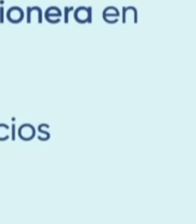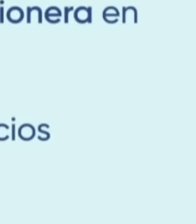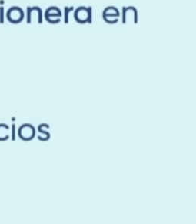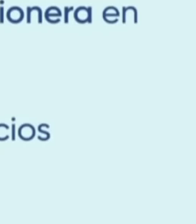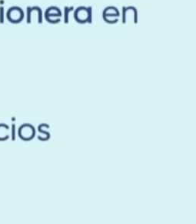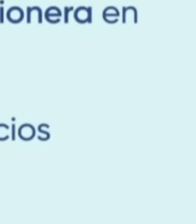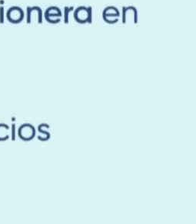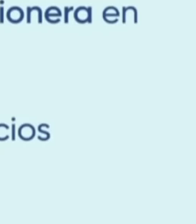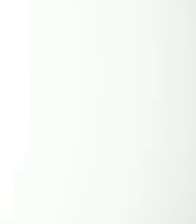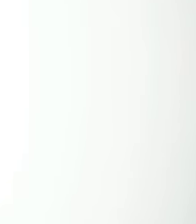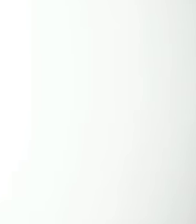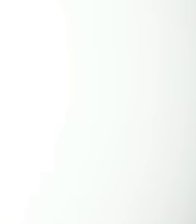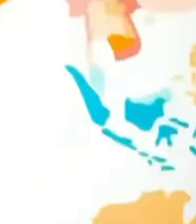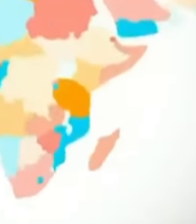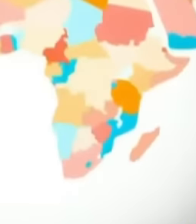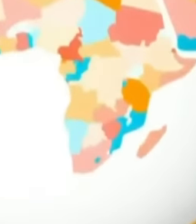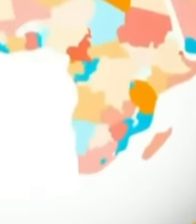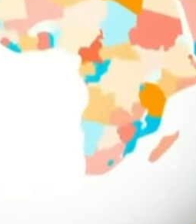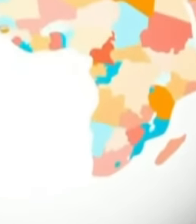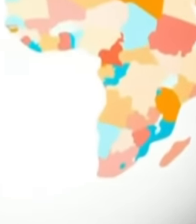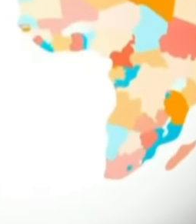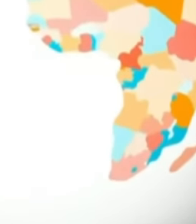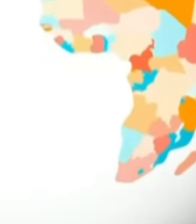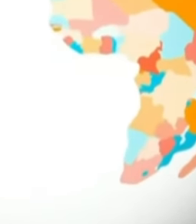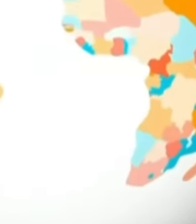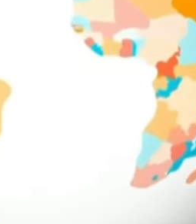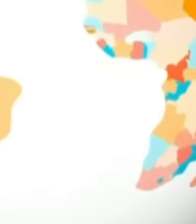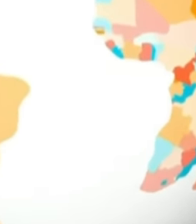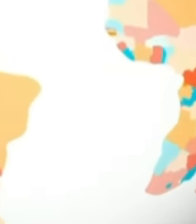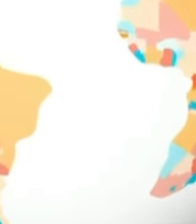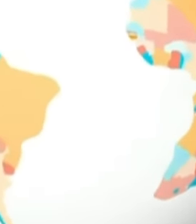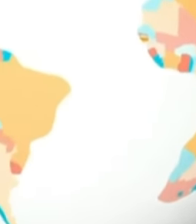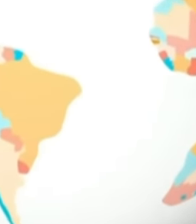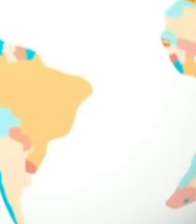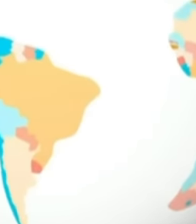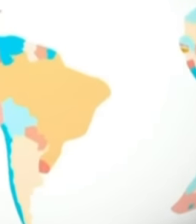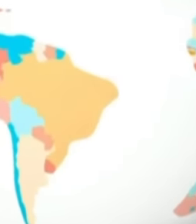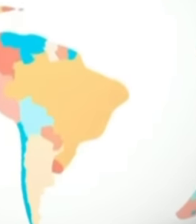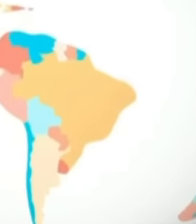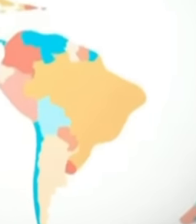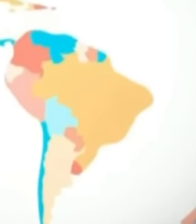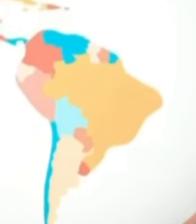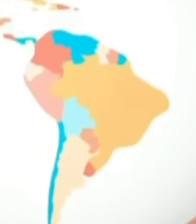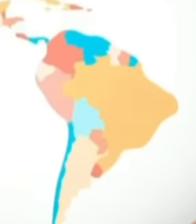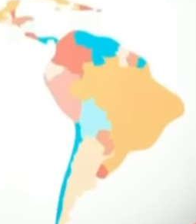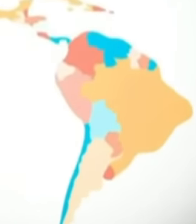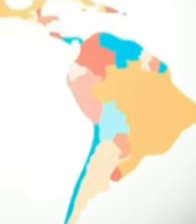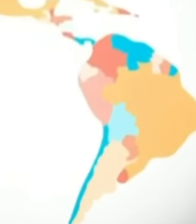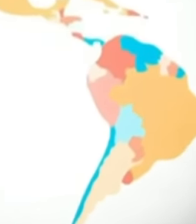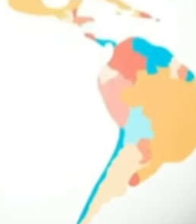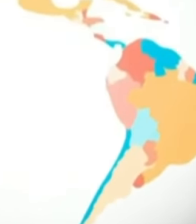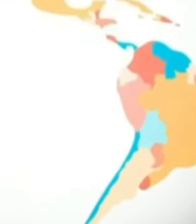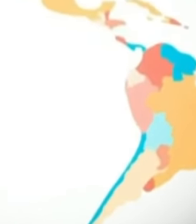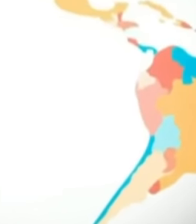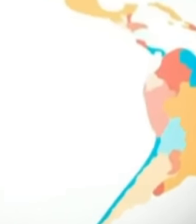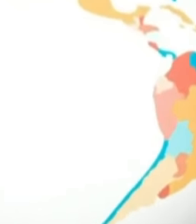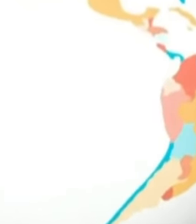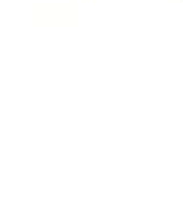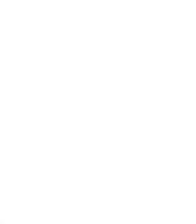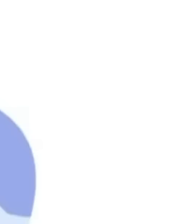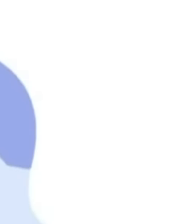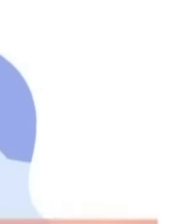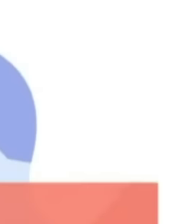servicios 100% digitales, permitiendo la llegada de información y contenido mundial y en tiempo real.